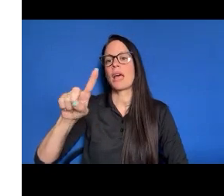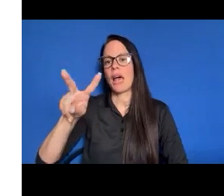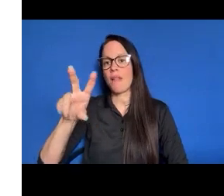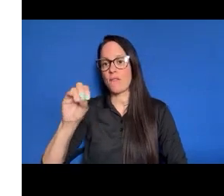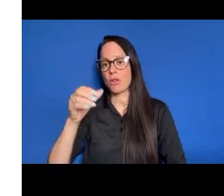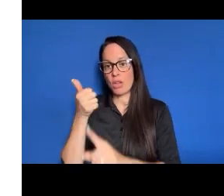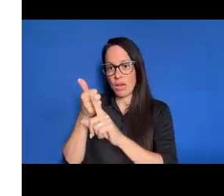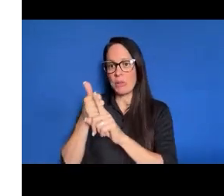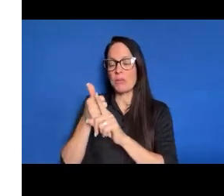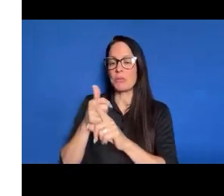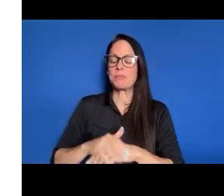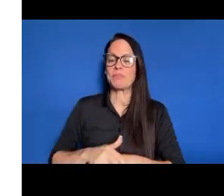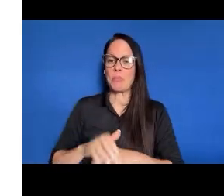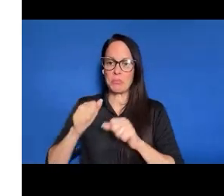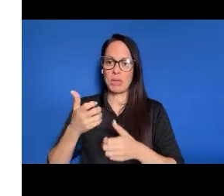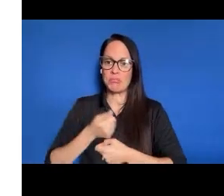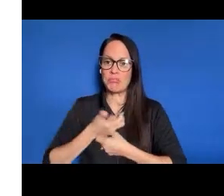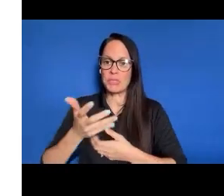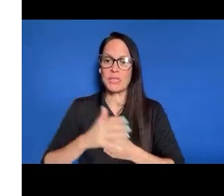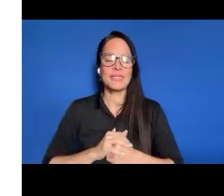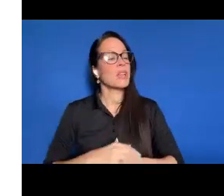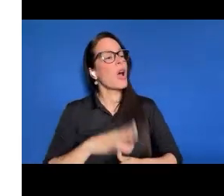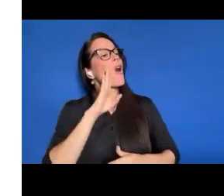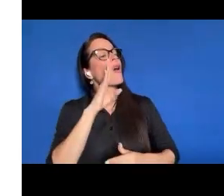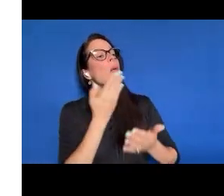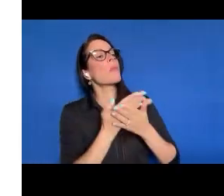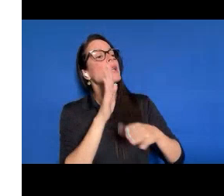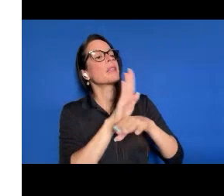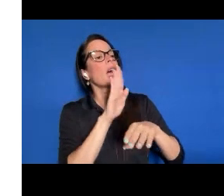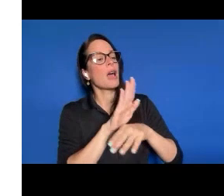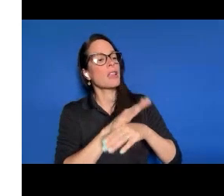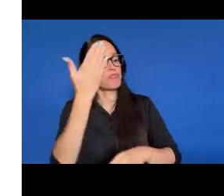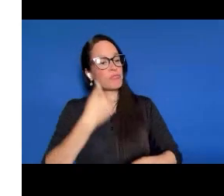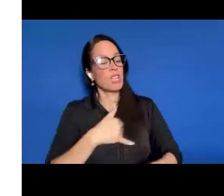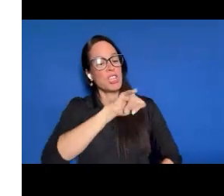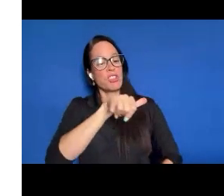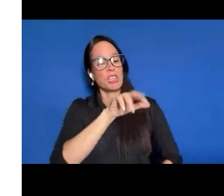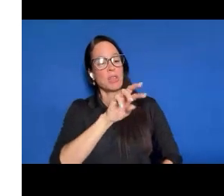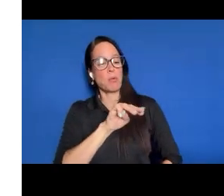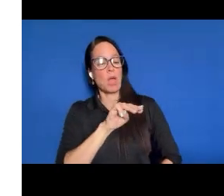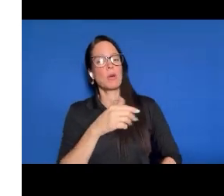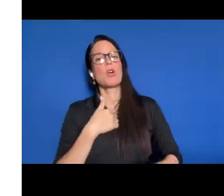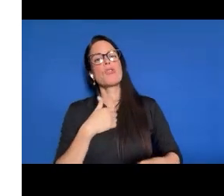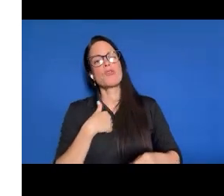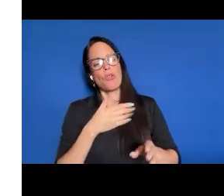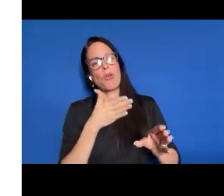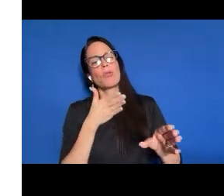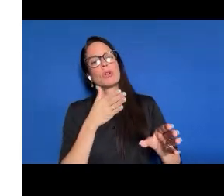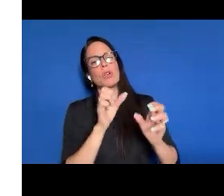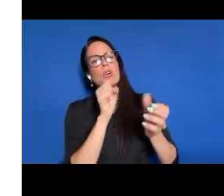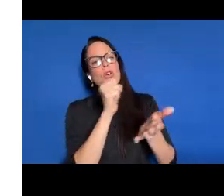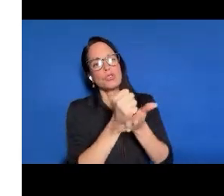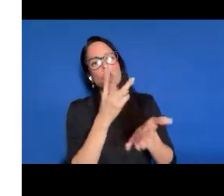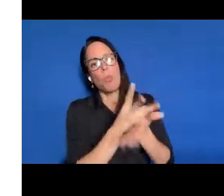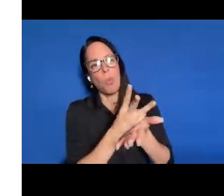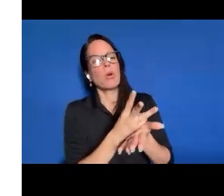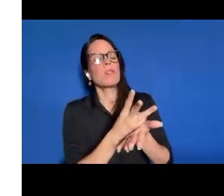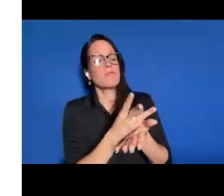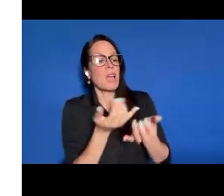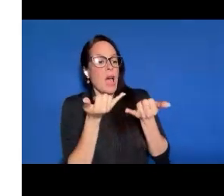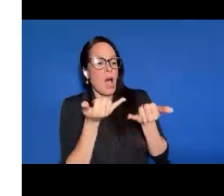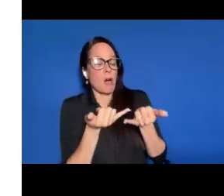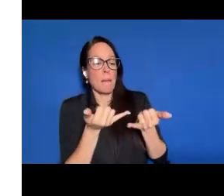Saludos, buenas tardes. Pues, mi nombre es Jennifer Montalvo García, soy trabajadora social. Actualmente